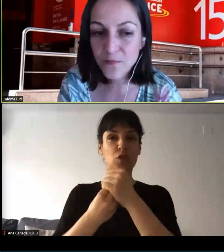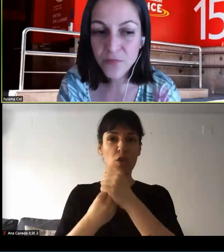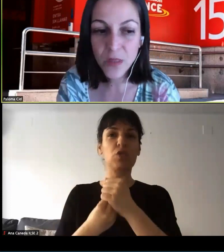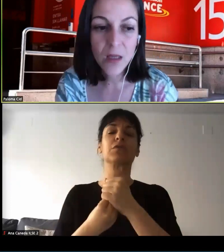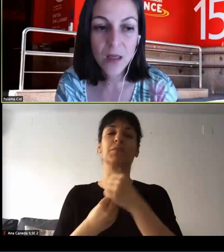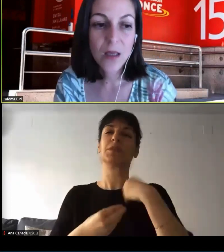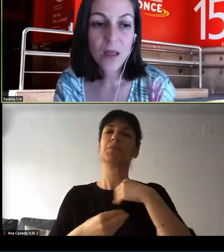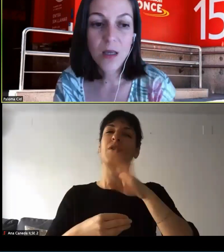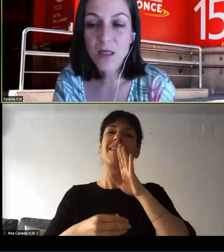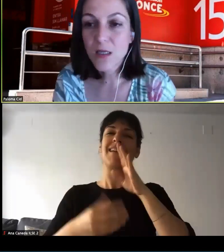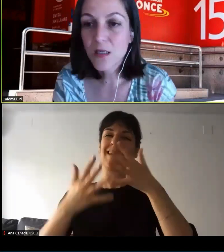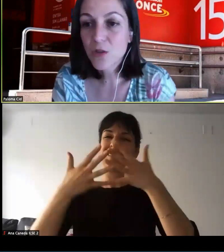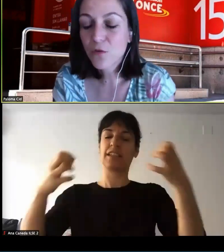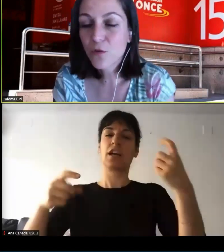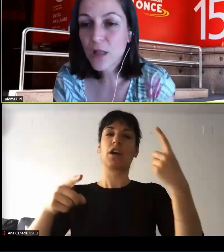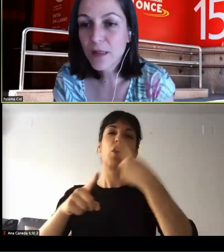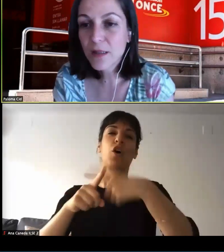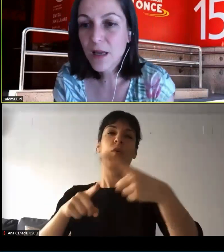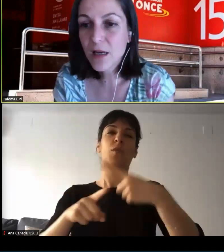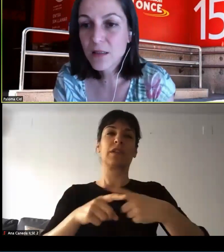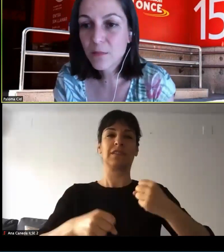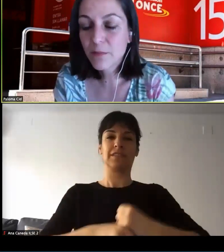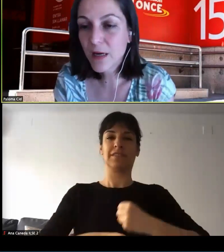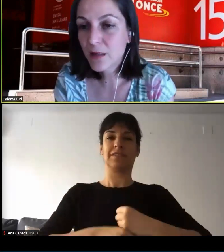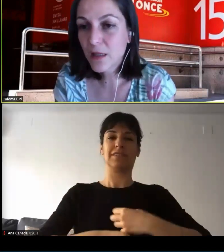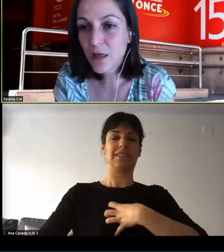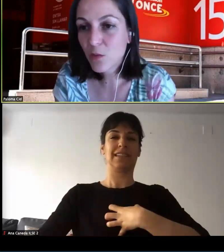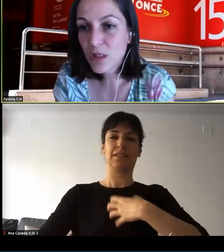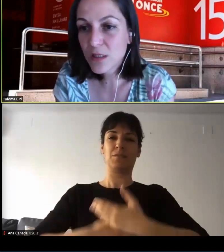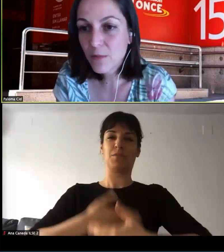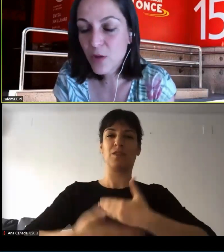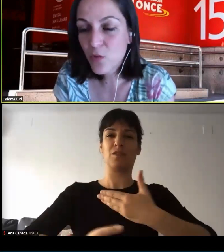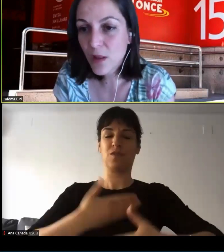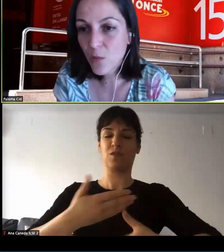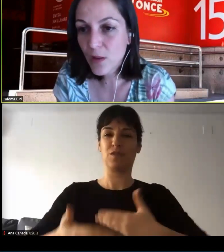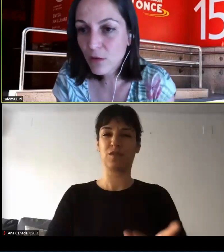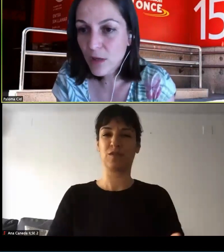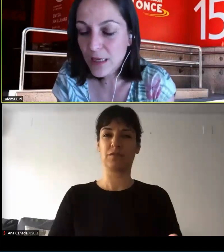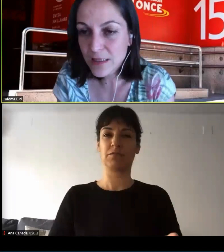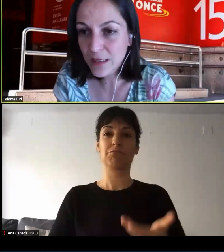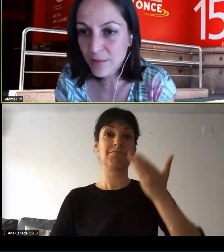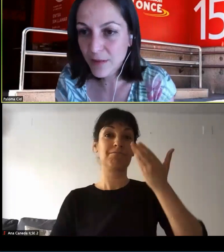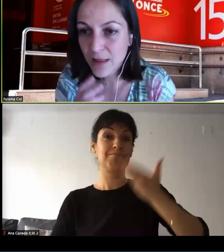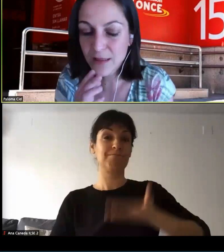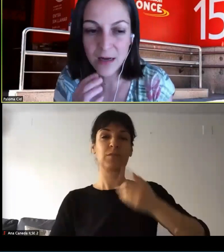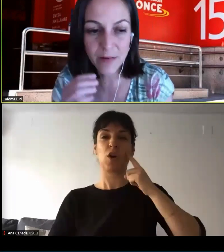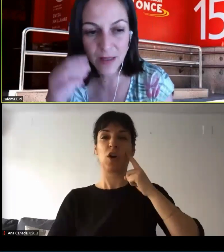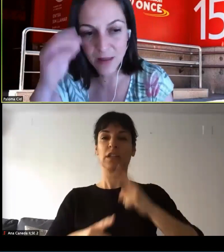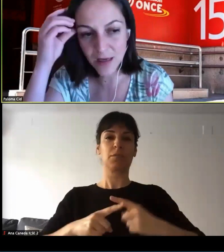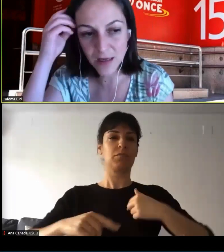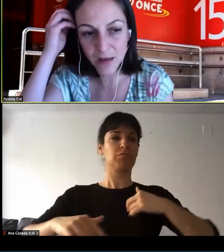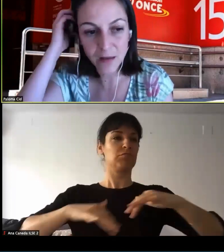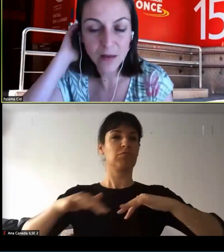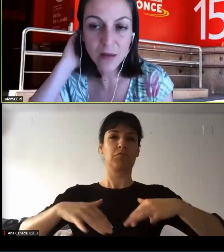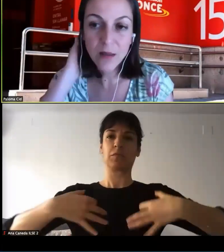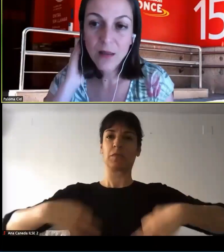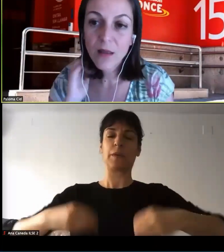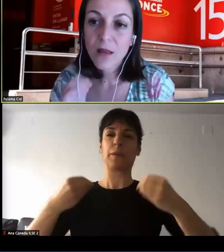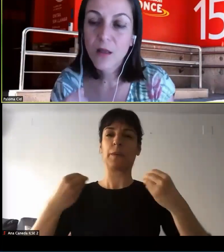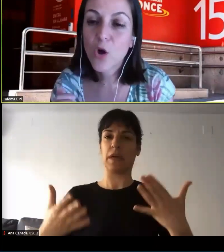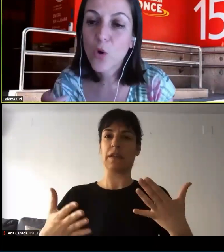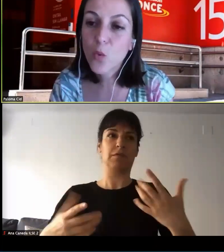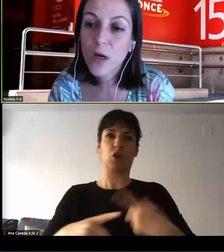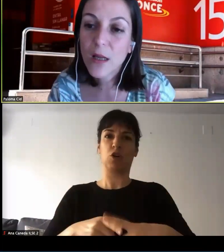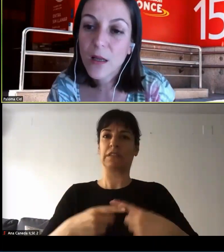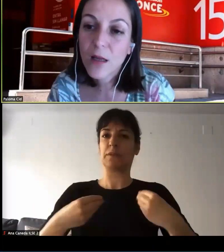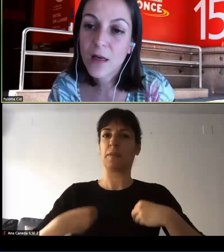ocupacional y son fundamentales para tener un desempeño adecuado en las actividades de la vida diaria.